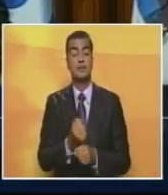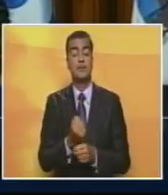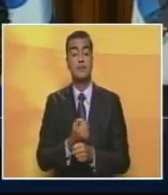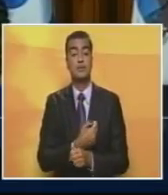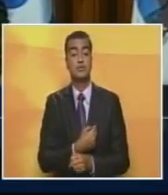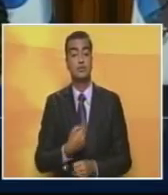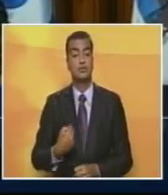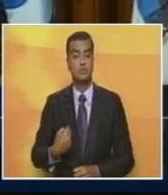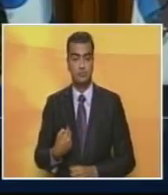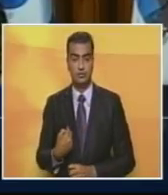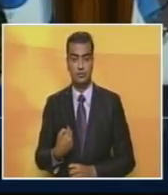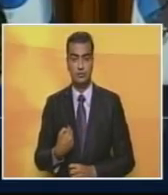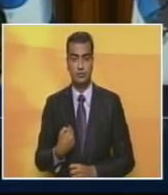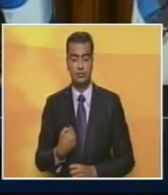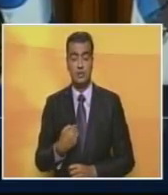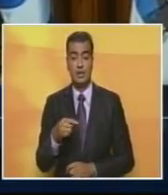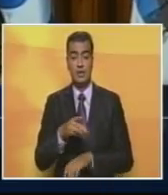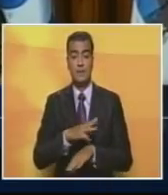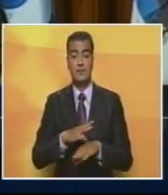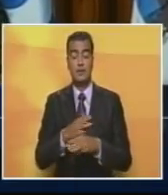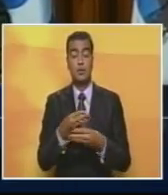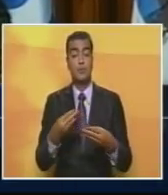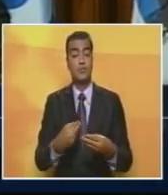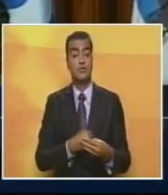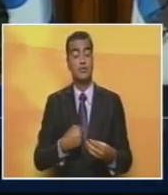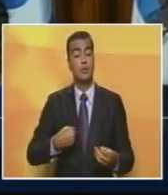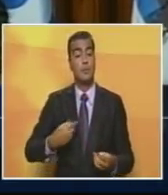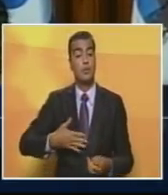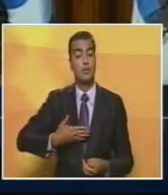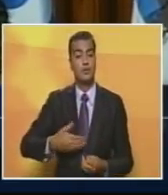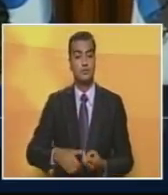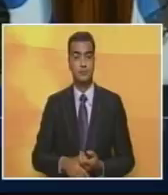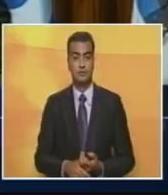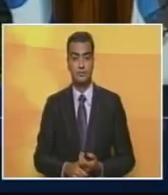nuestra en este Ministerio Público hemos logrado